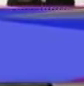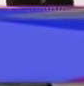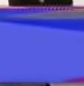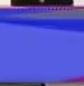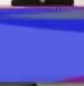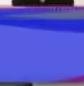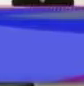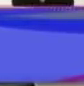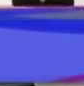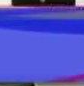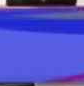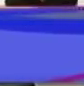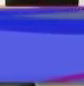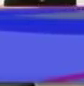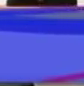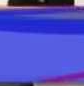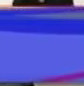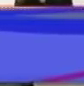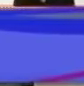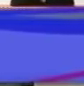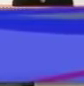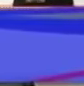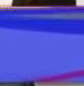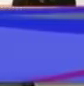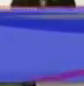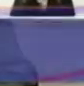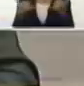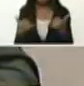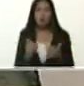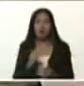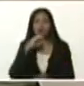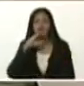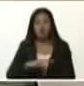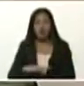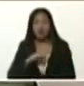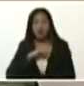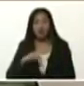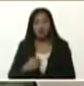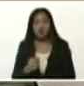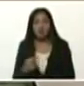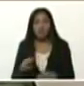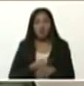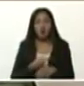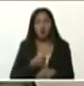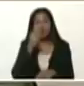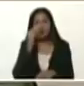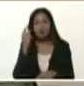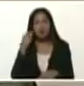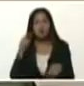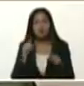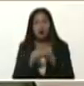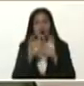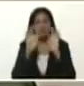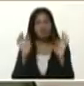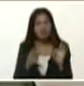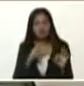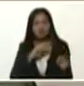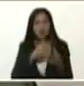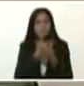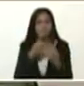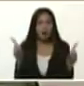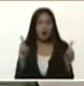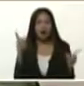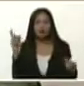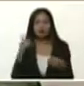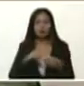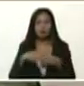territorio. Creo que esto es un avance, presidente, histórico, que los gobernadores, así como hemos democratizado el